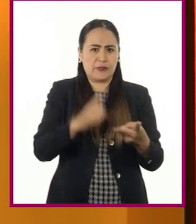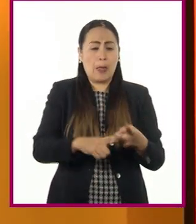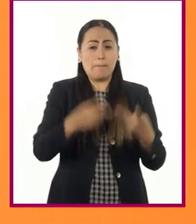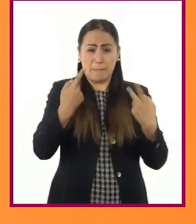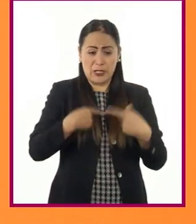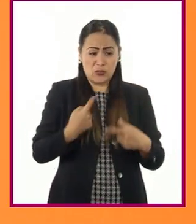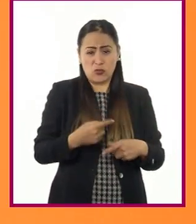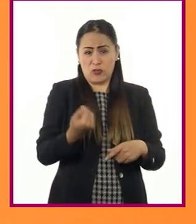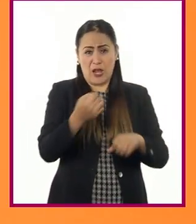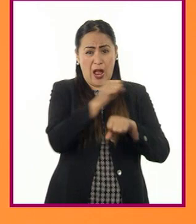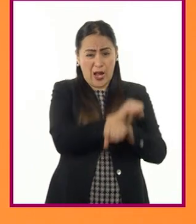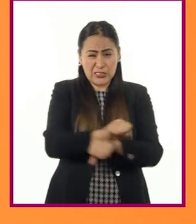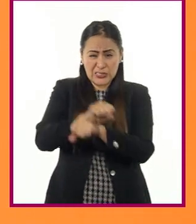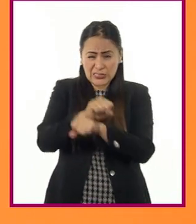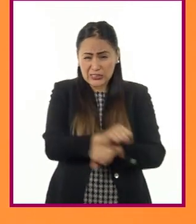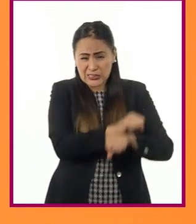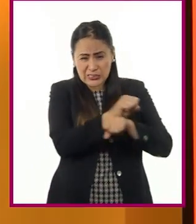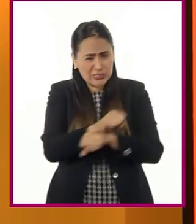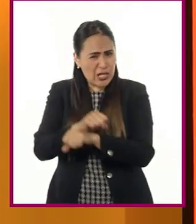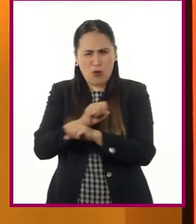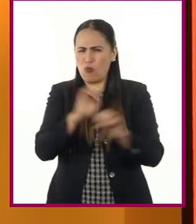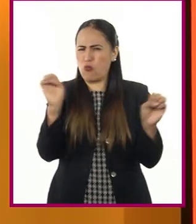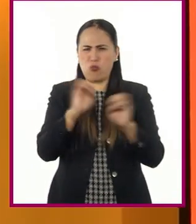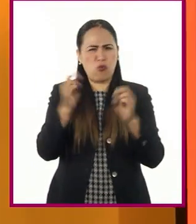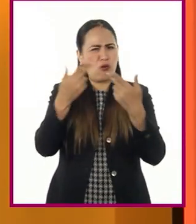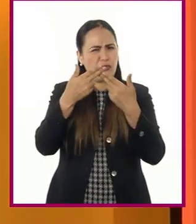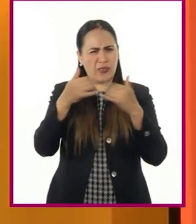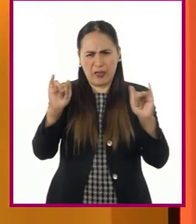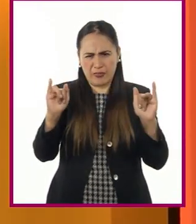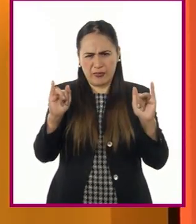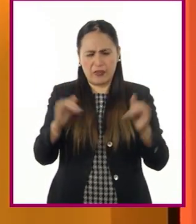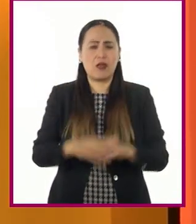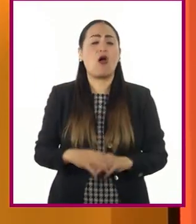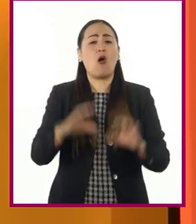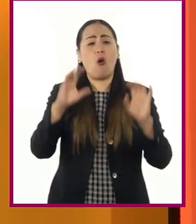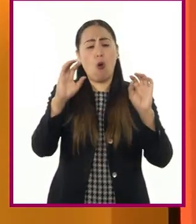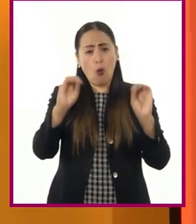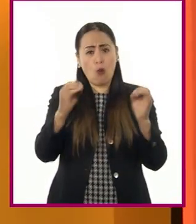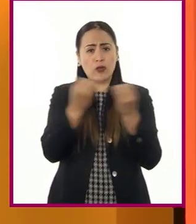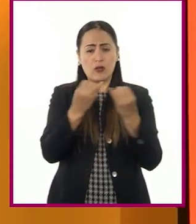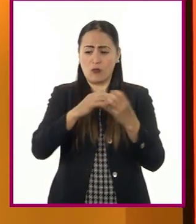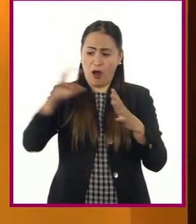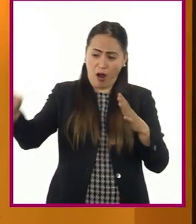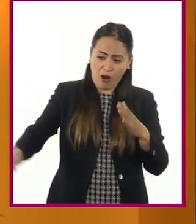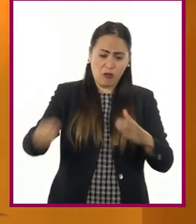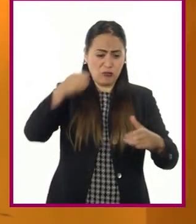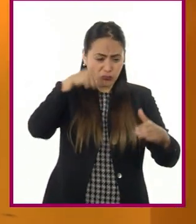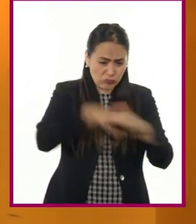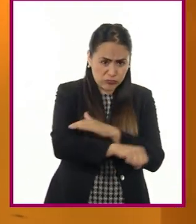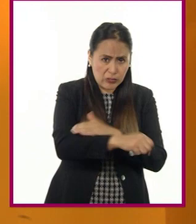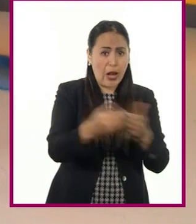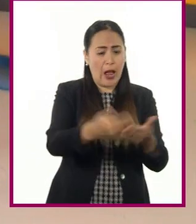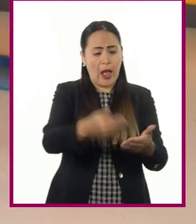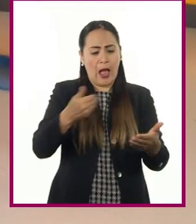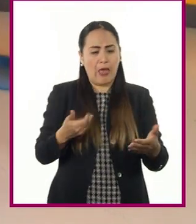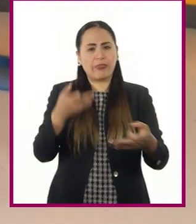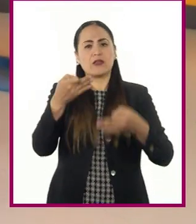esclavitud y tampoco sufrir prisión, a menos que se determine mediante un juicio